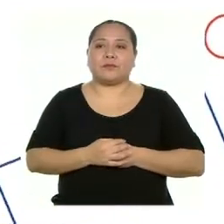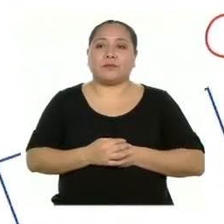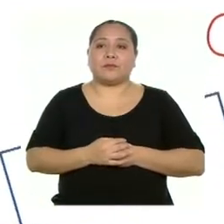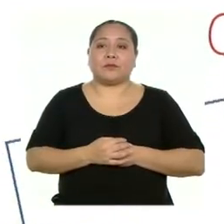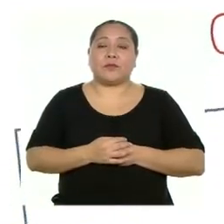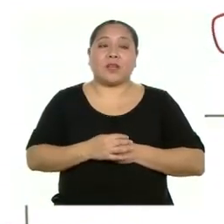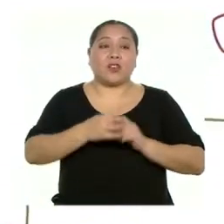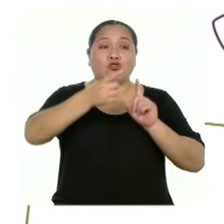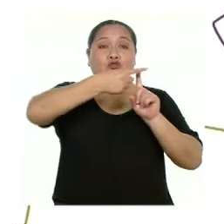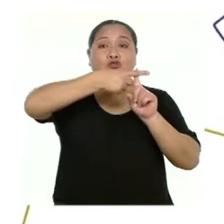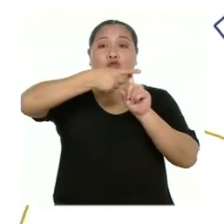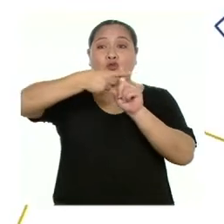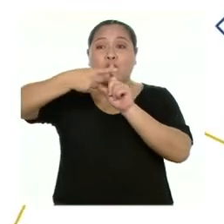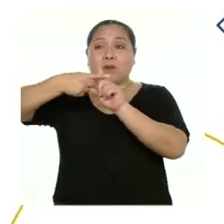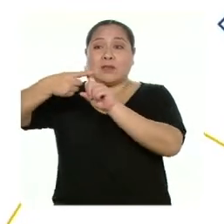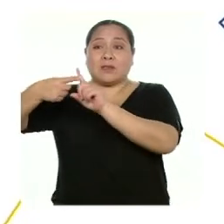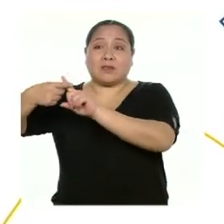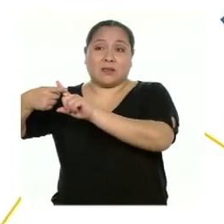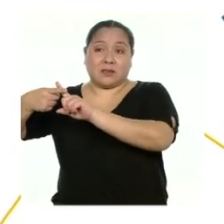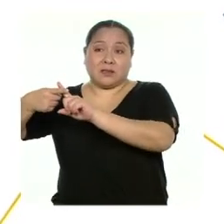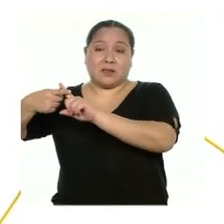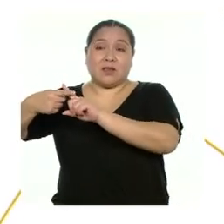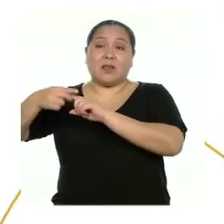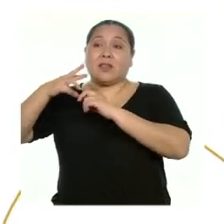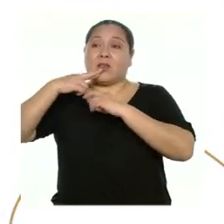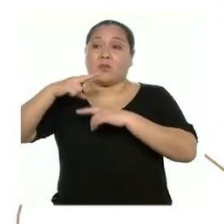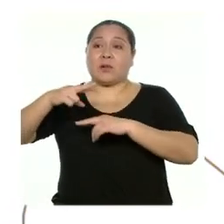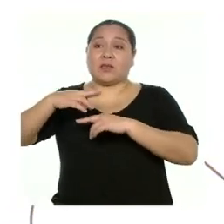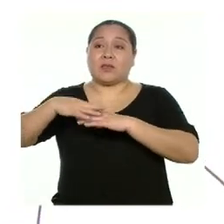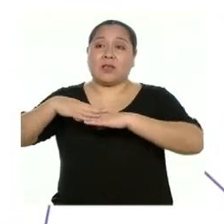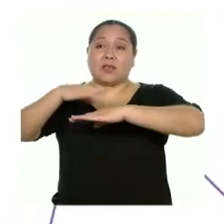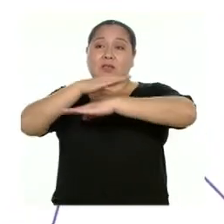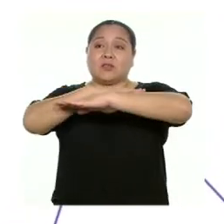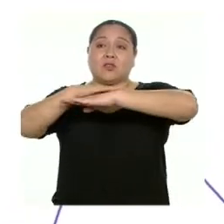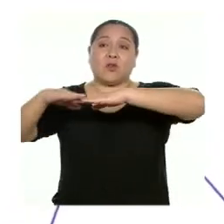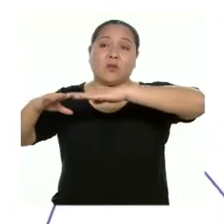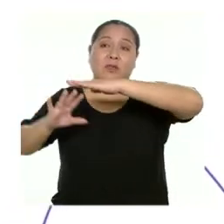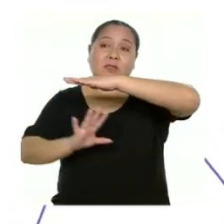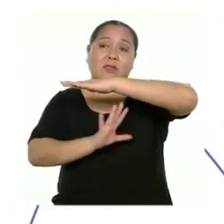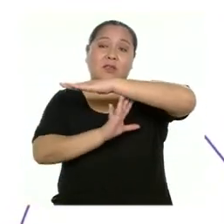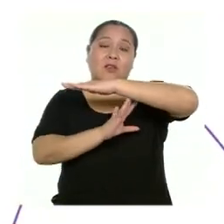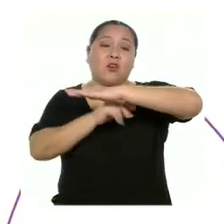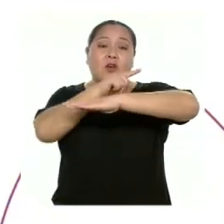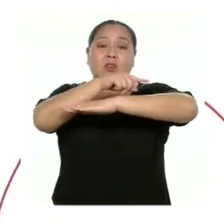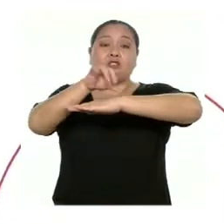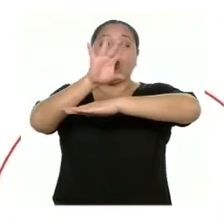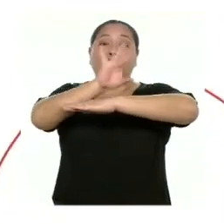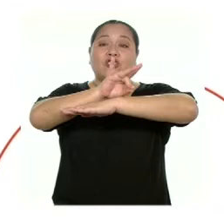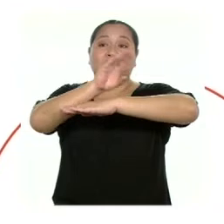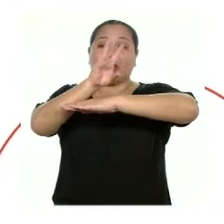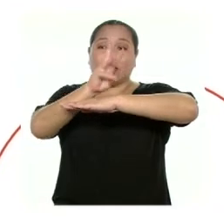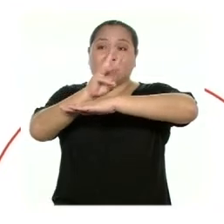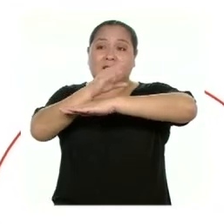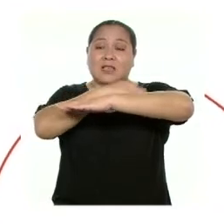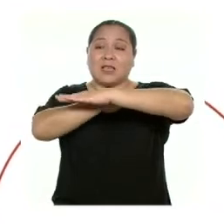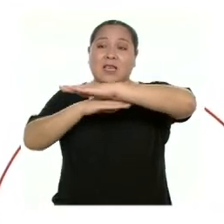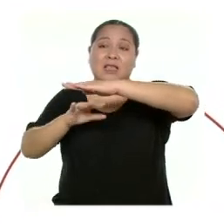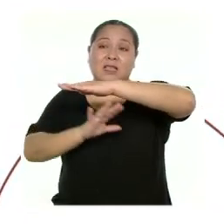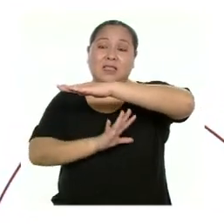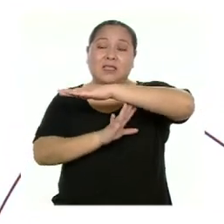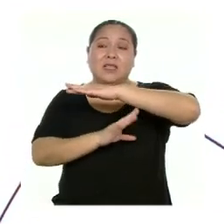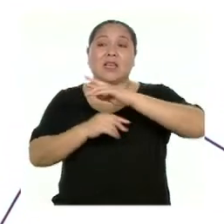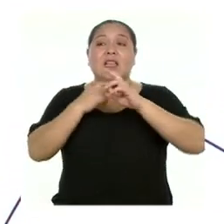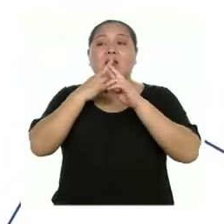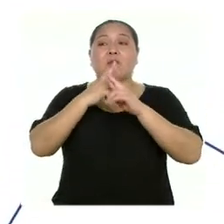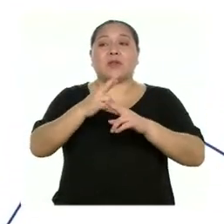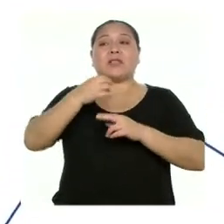Al sumar todos estos resultados, la suma es 86. Dividido entre 5 da como resultado